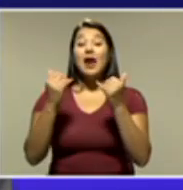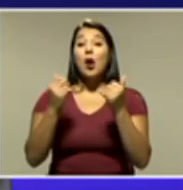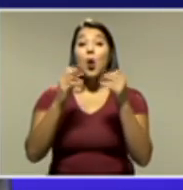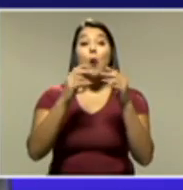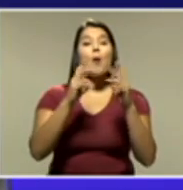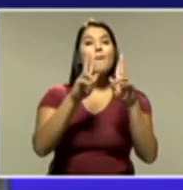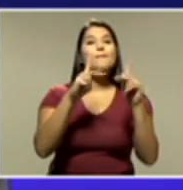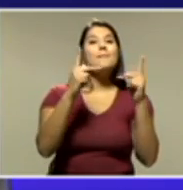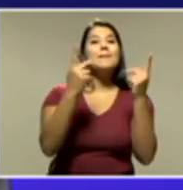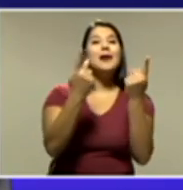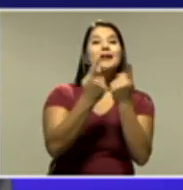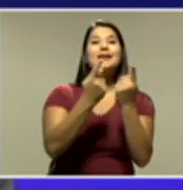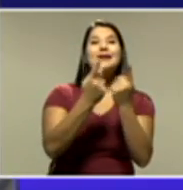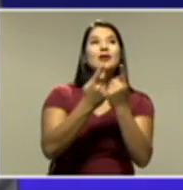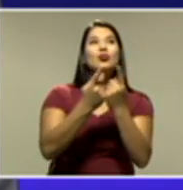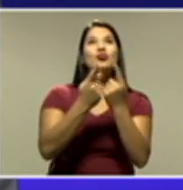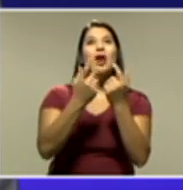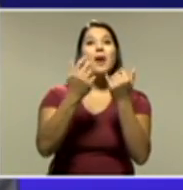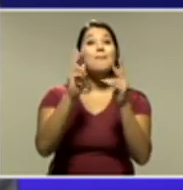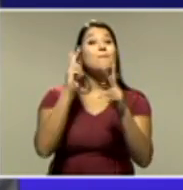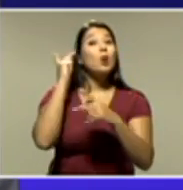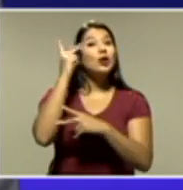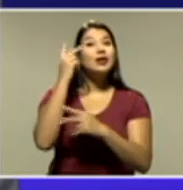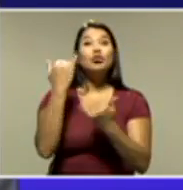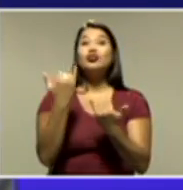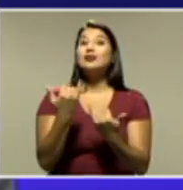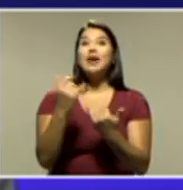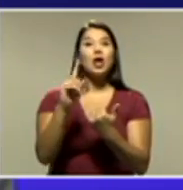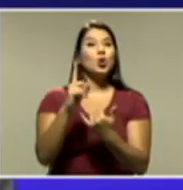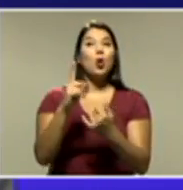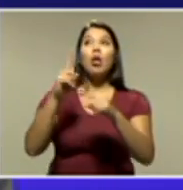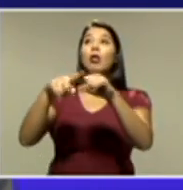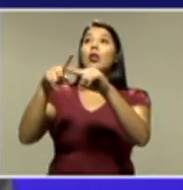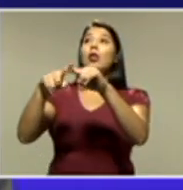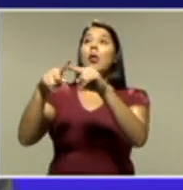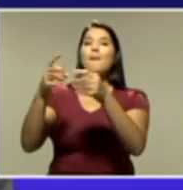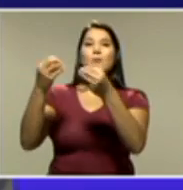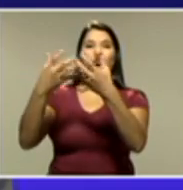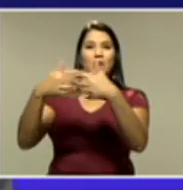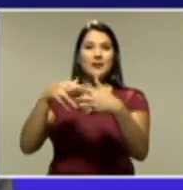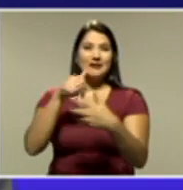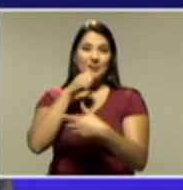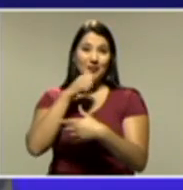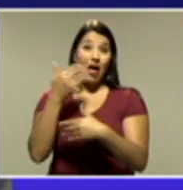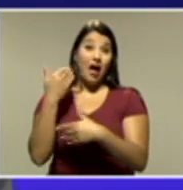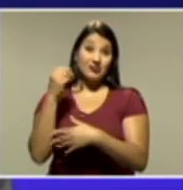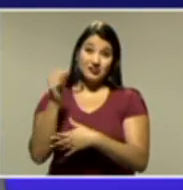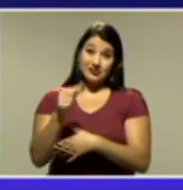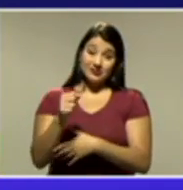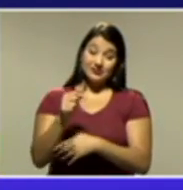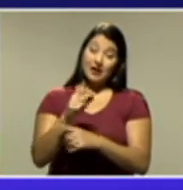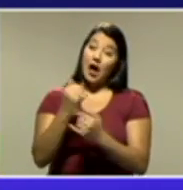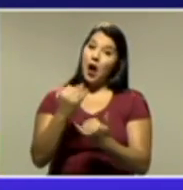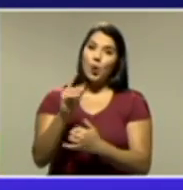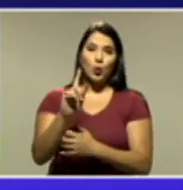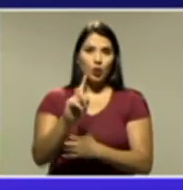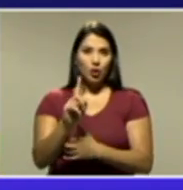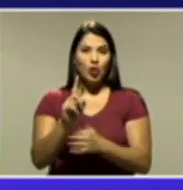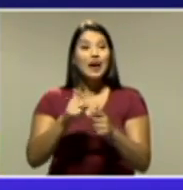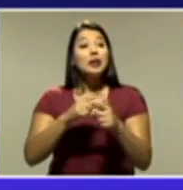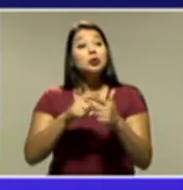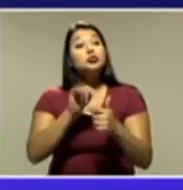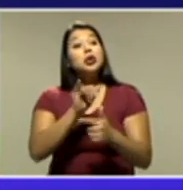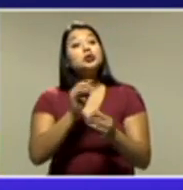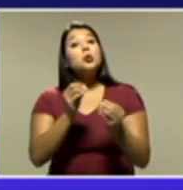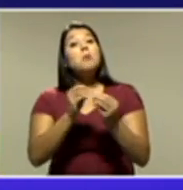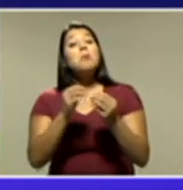del donante privado. Y eso pareciera sano en la medida en que los partidos tienen que